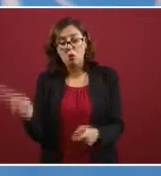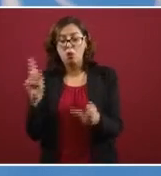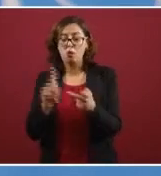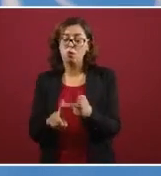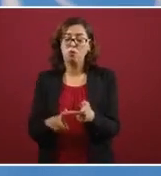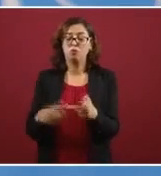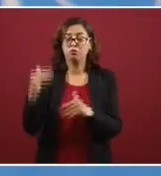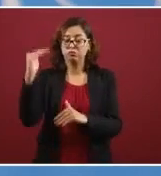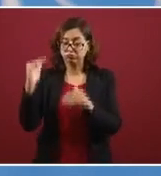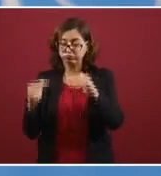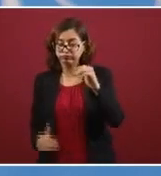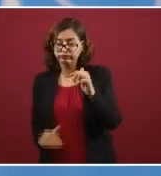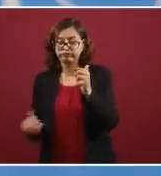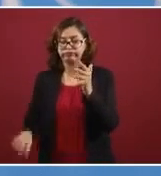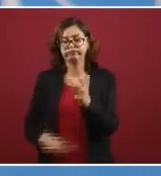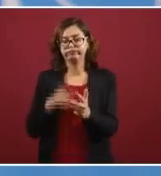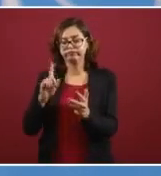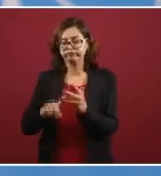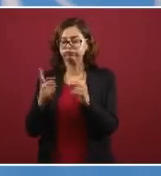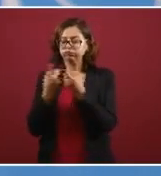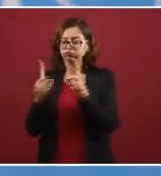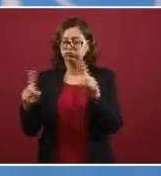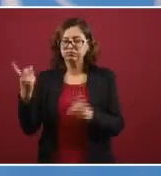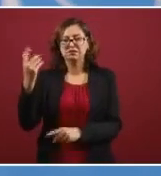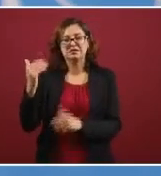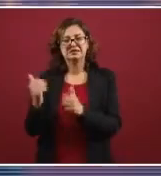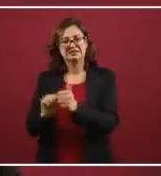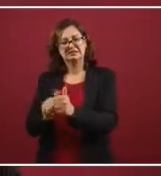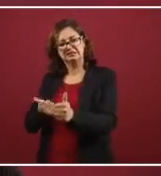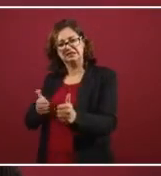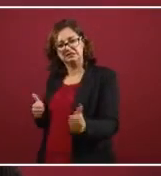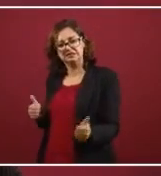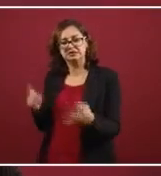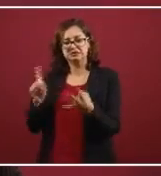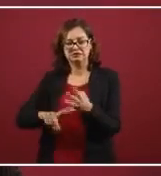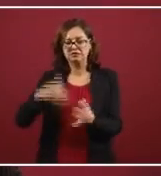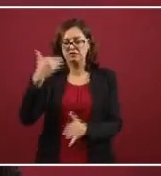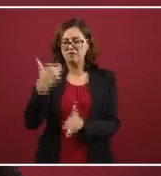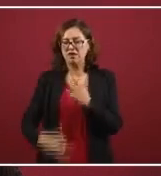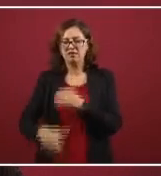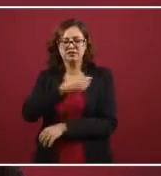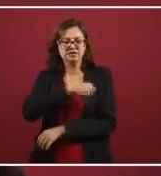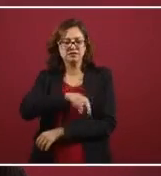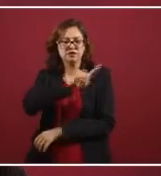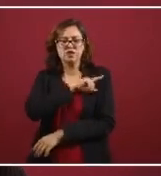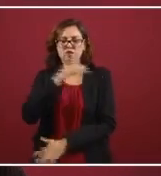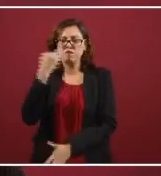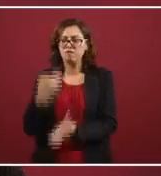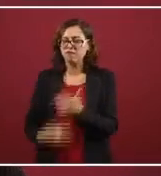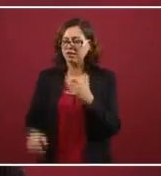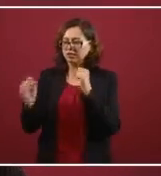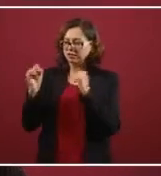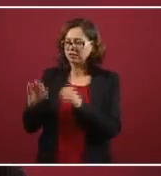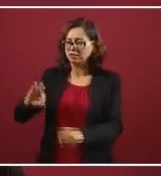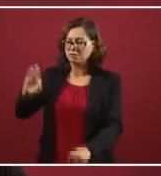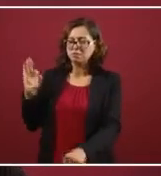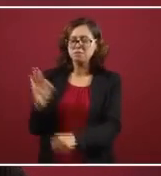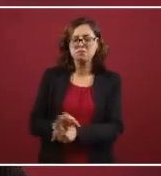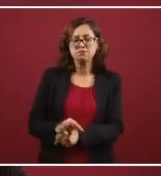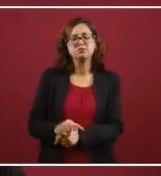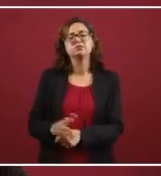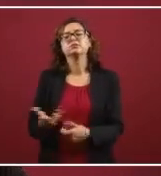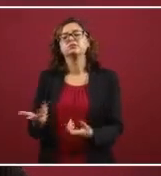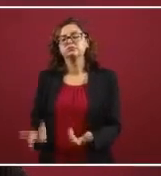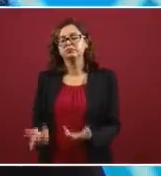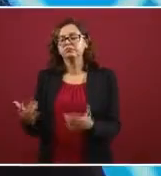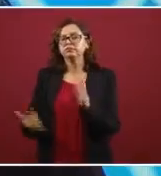desigualdad, las brechas en el desarrollo, la falta de salud y seguridad social, el déficit en infraestructura,